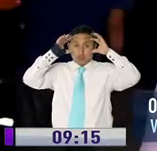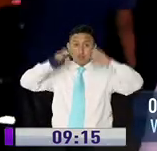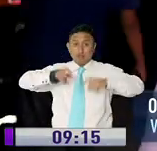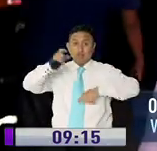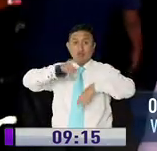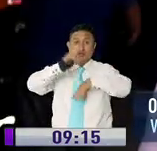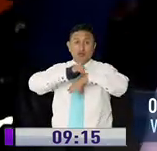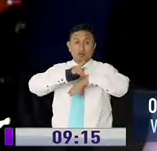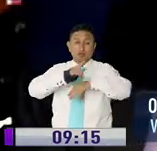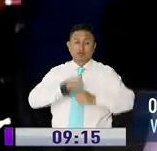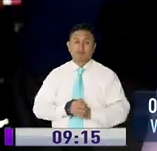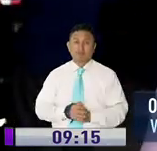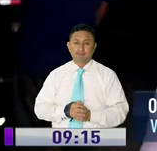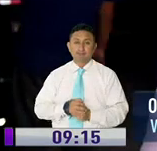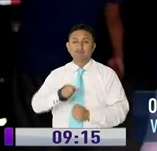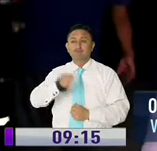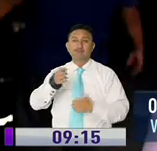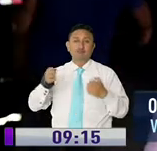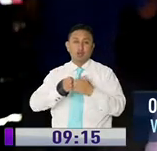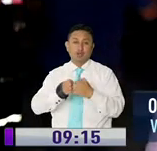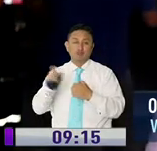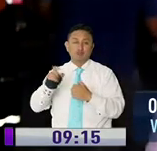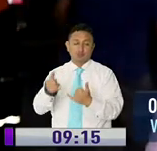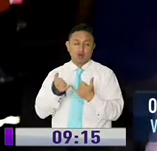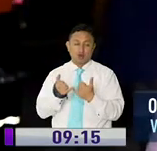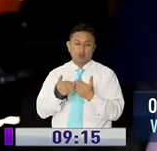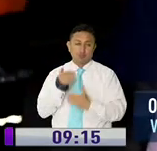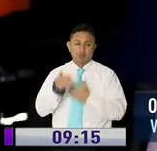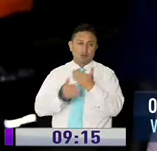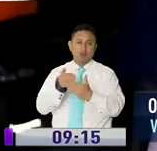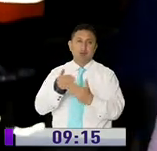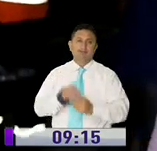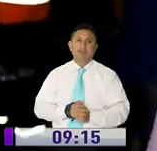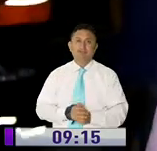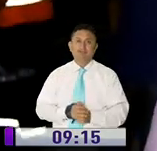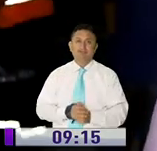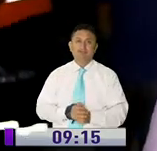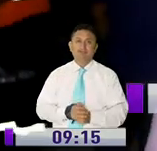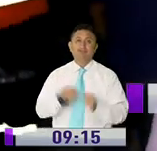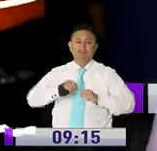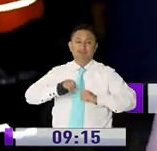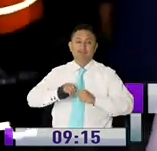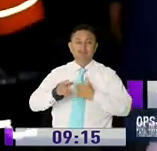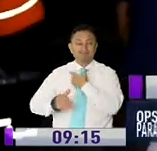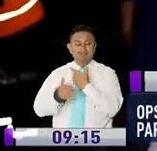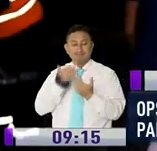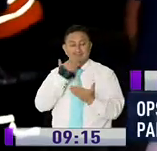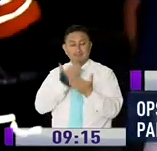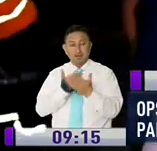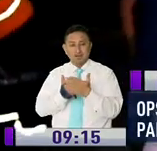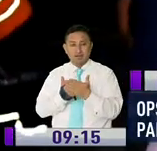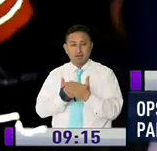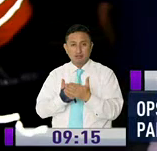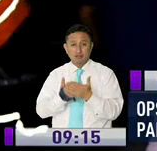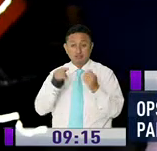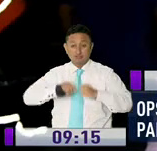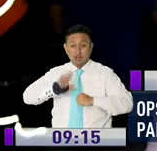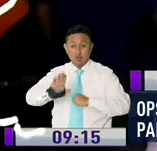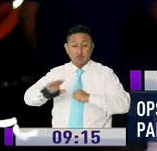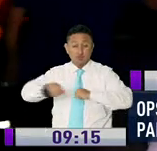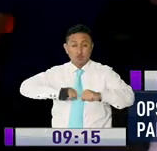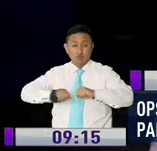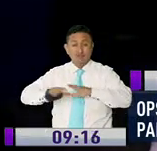de salud, entre otros insumos tan necesarios para seguir enfrentando esta difícil pandemia. Así que contentos y agradecidos por el esfuerzo